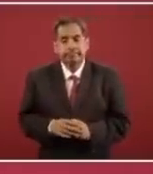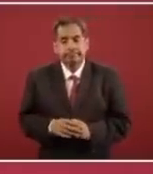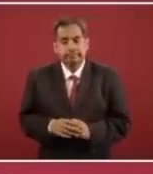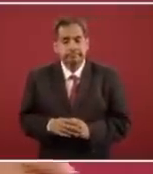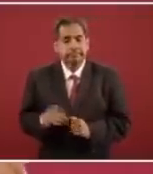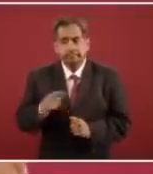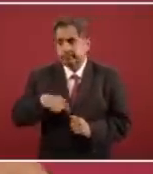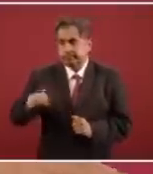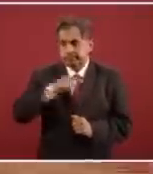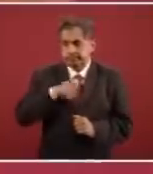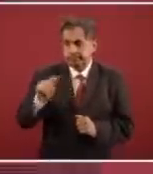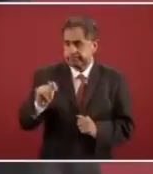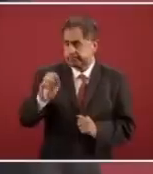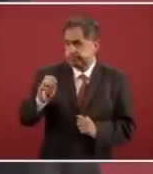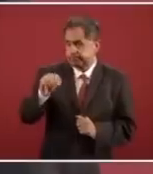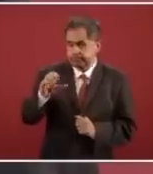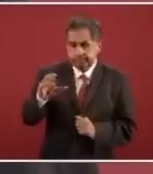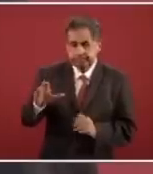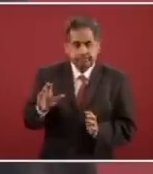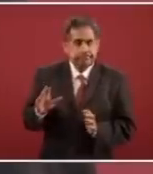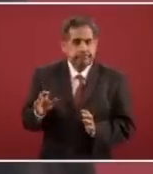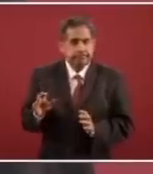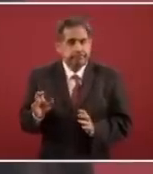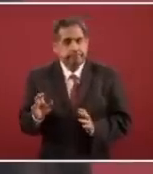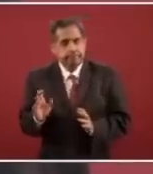el tratado,